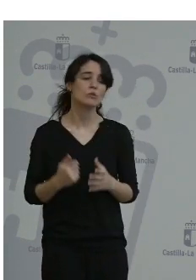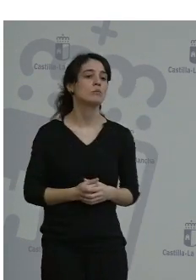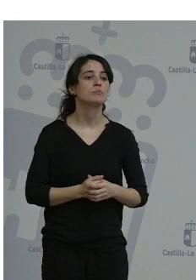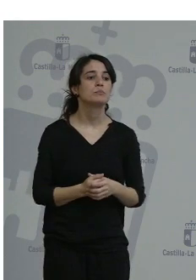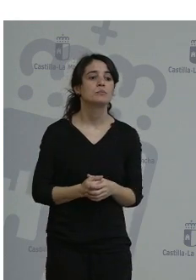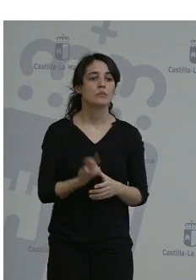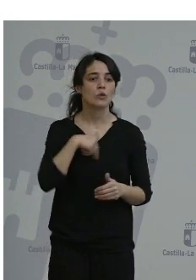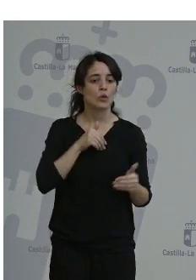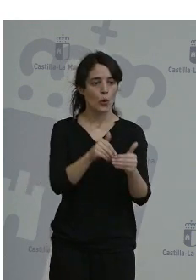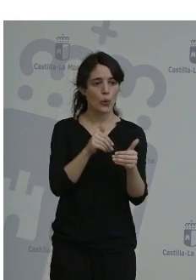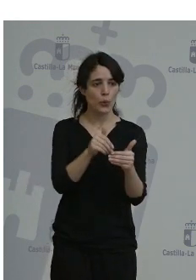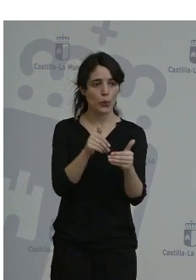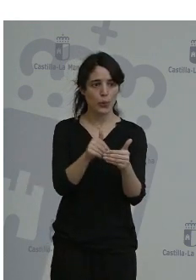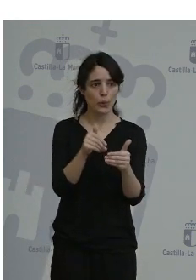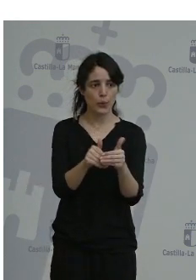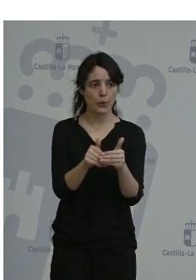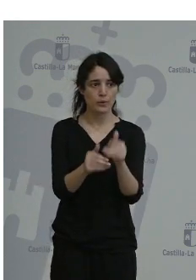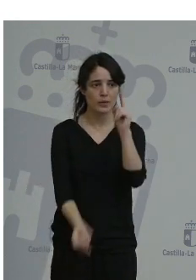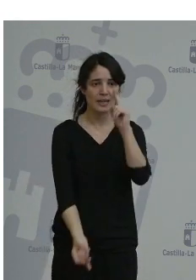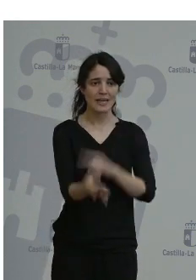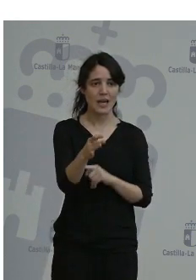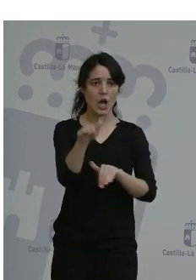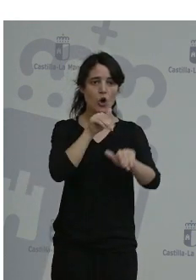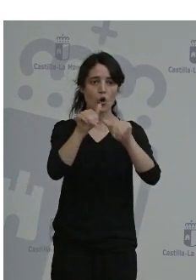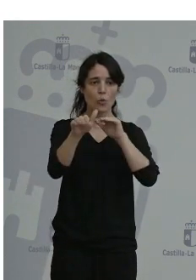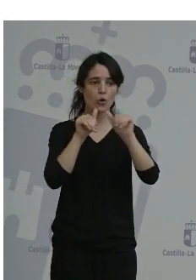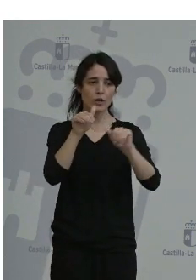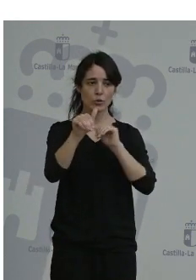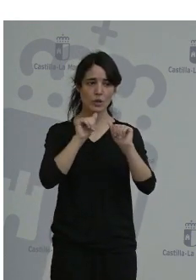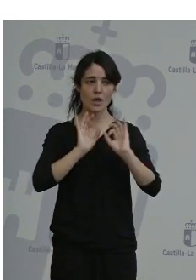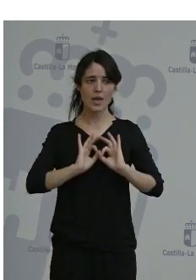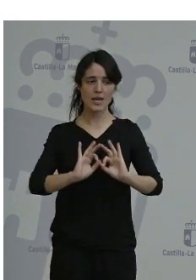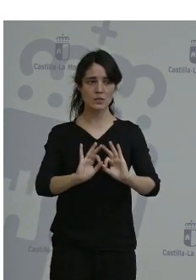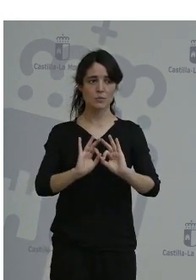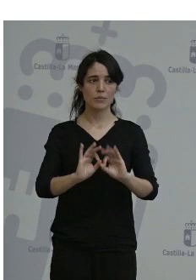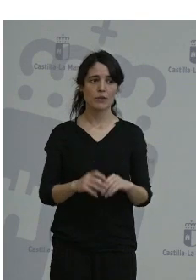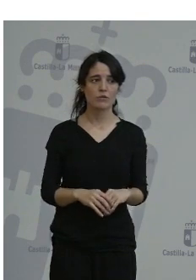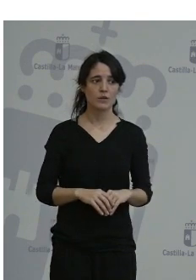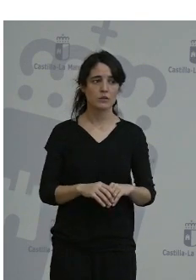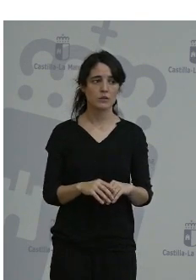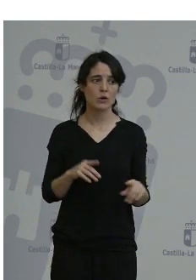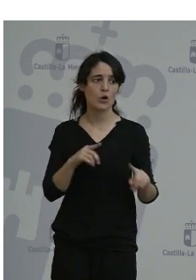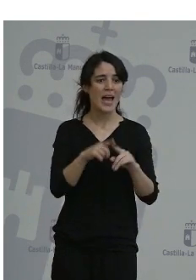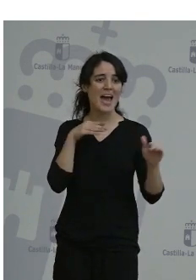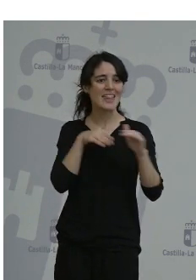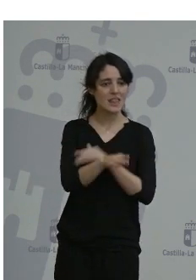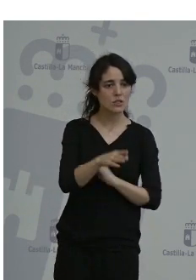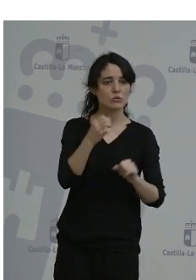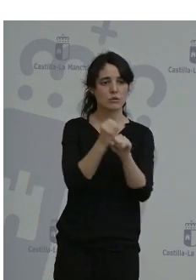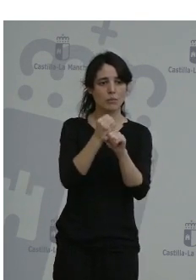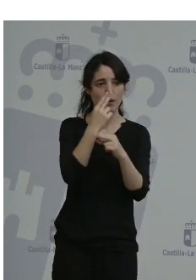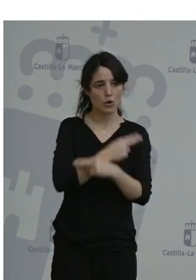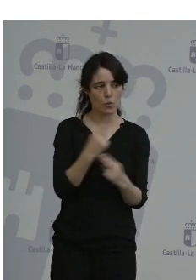breve convocatoria específica para el acceso al empleo público.